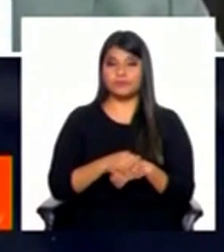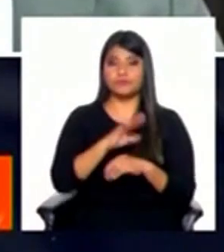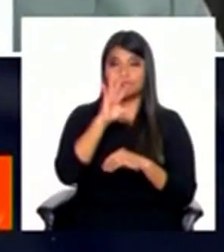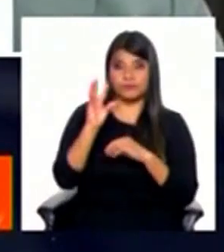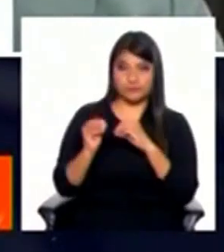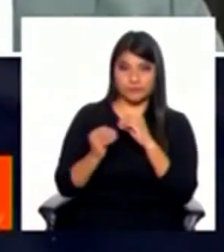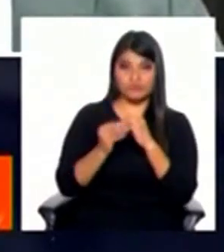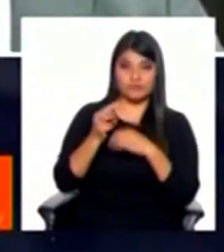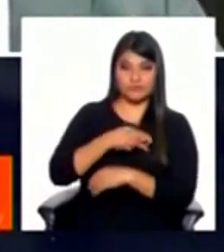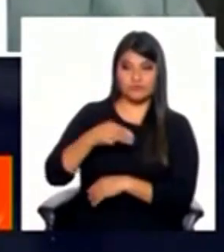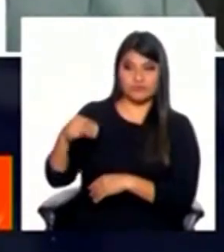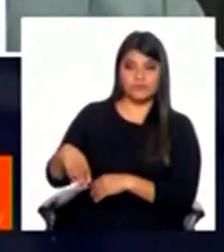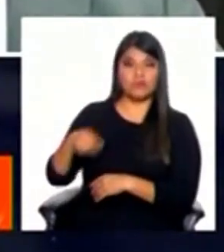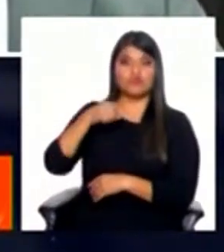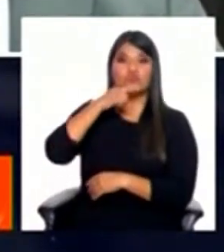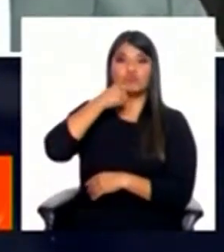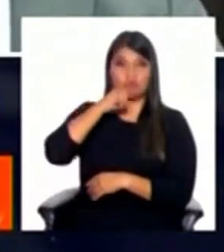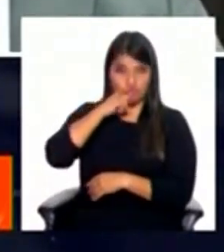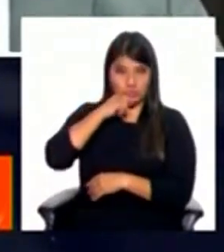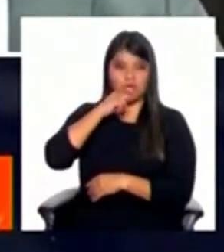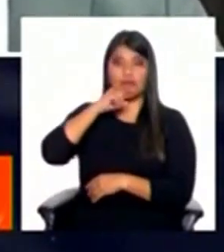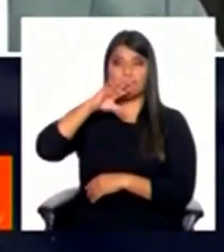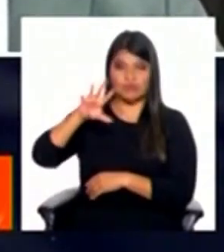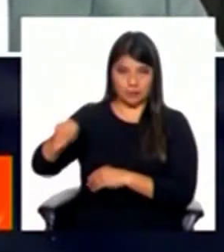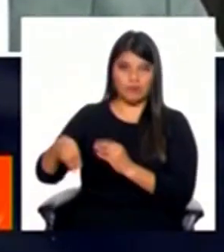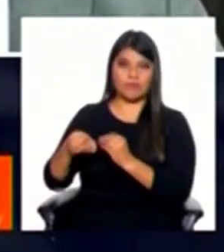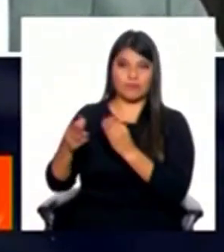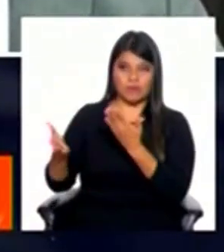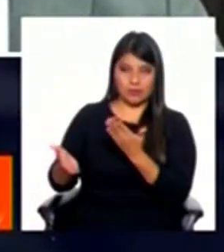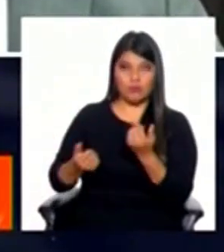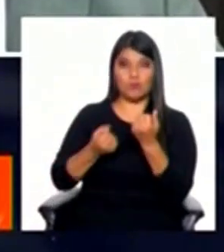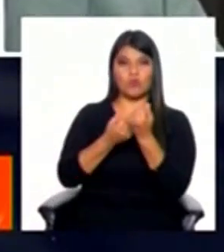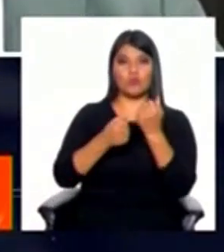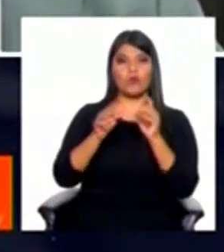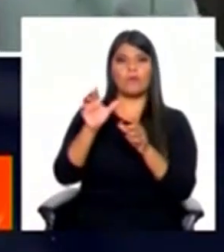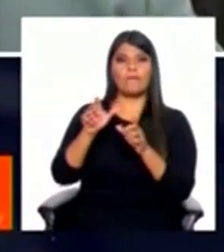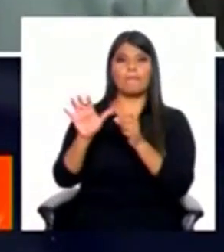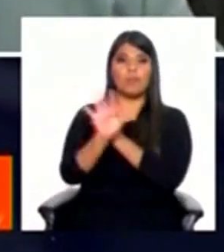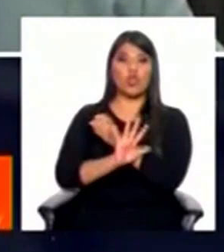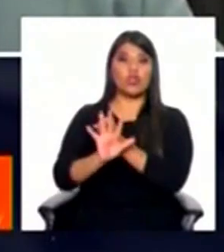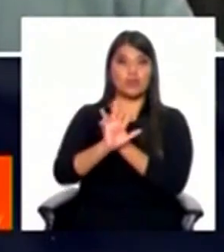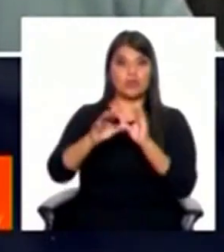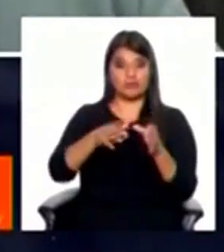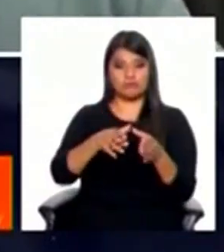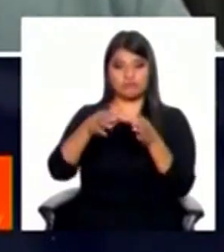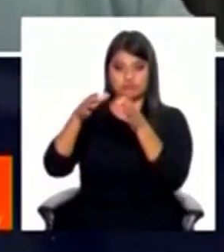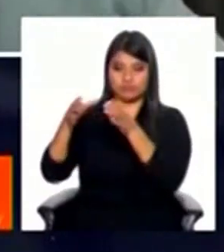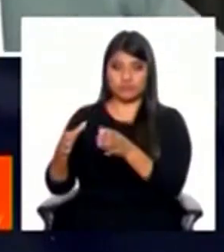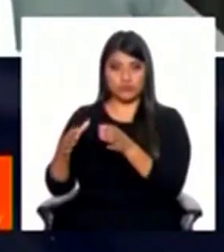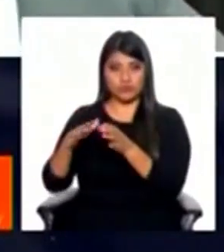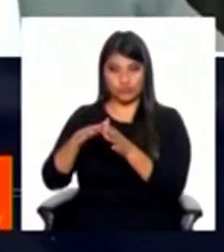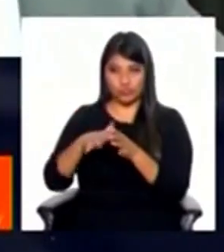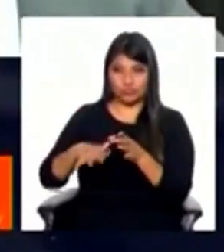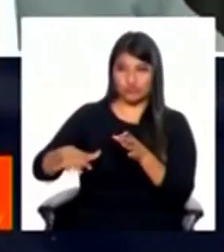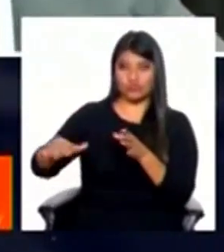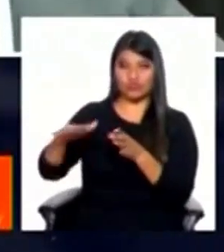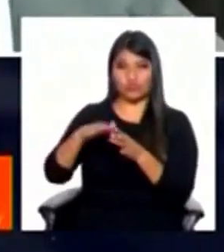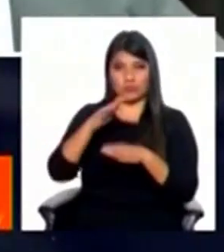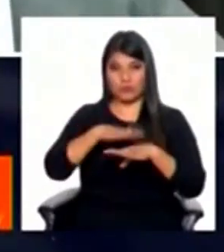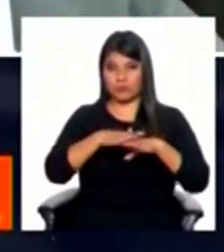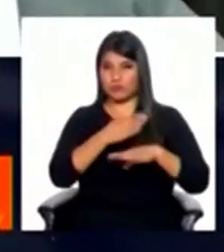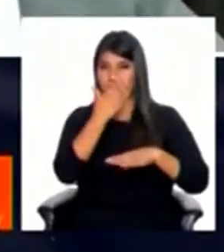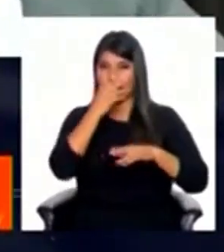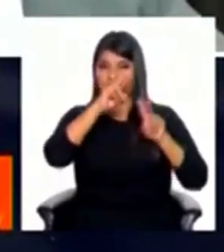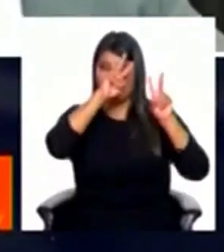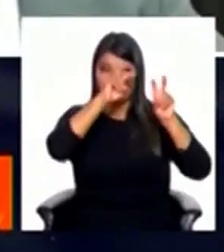el Ministerio de la Mujer y Poblaciones Vulnerables tiene también el servicio de las Unidades de Protección Especial, donde adicional a todo este aspecto penal de poder